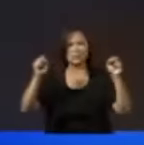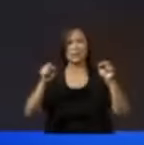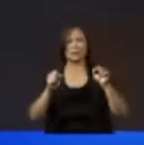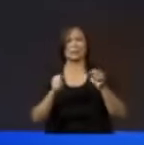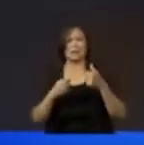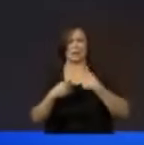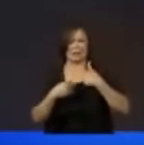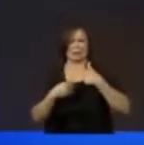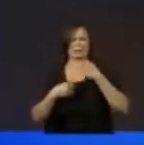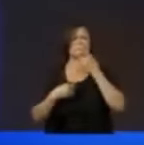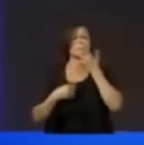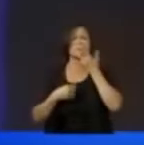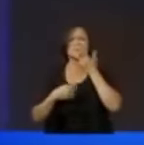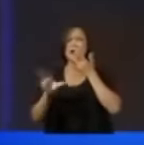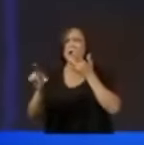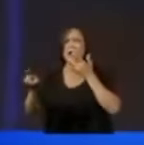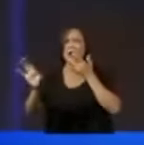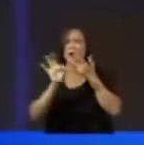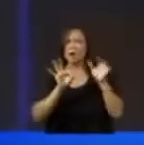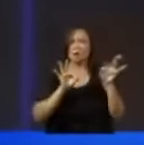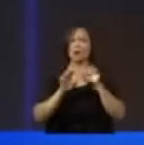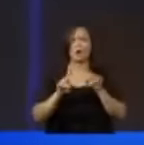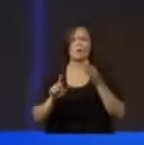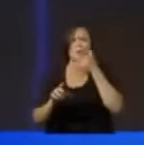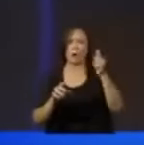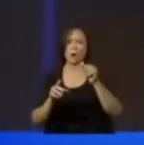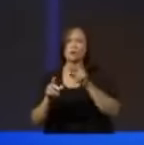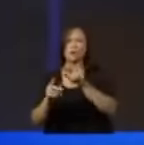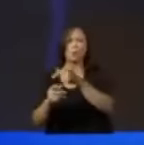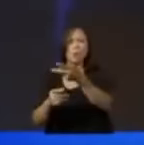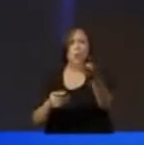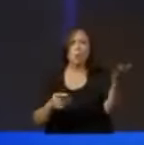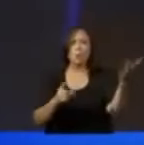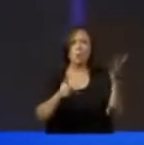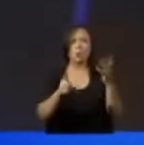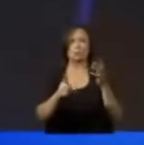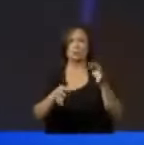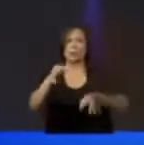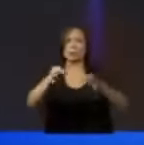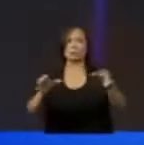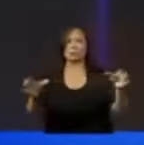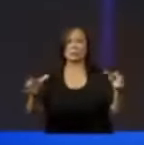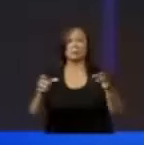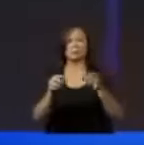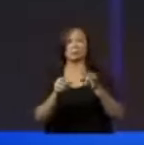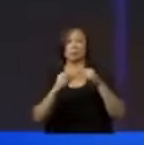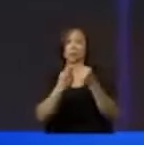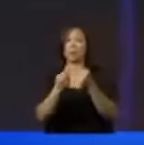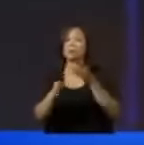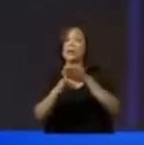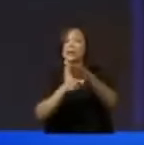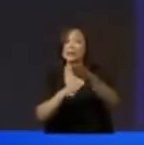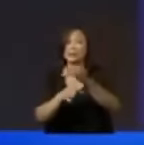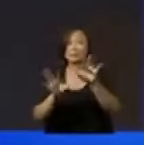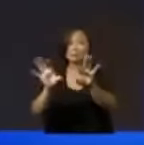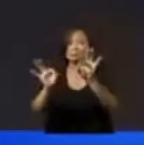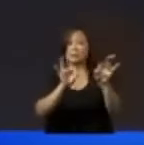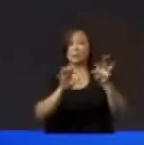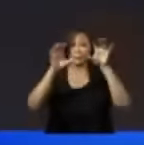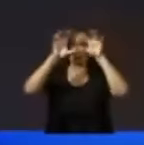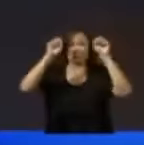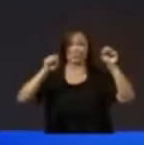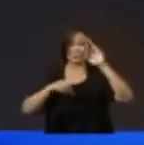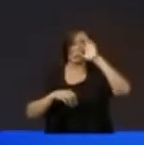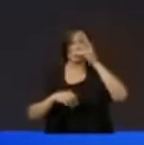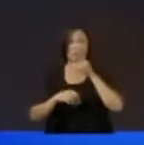de turno, sino que sea escogido de una terna de procuradores generales de corte de carrera, y que el presidente de